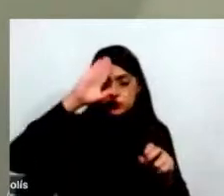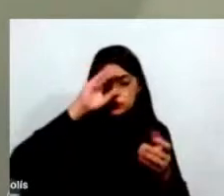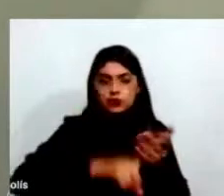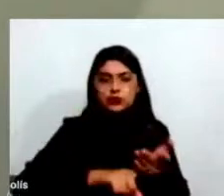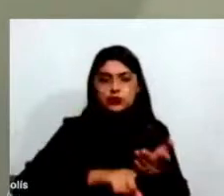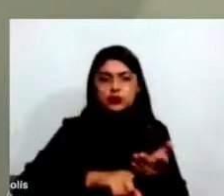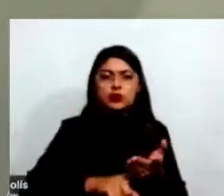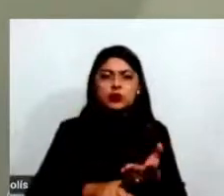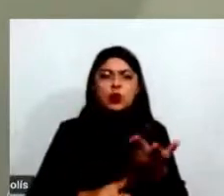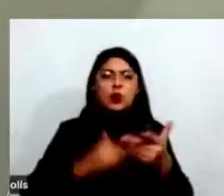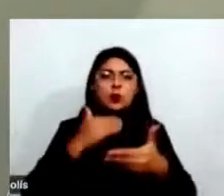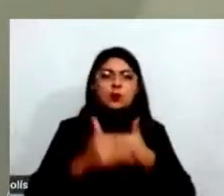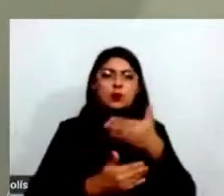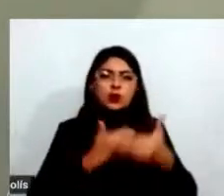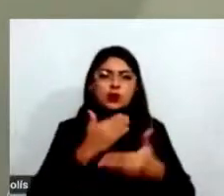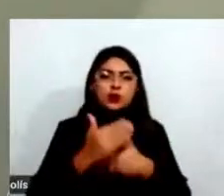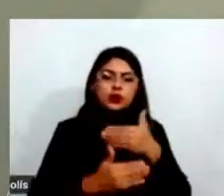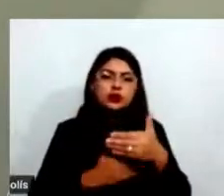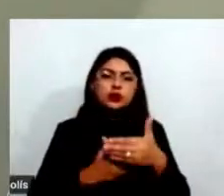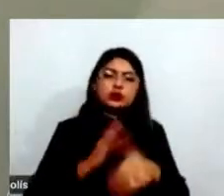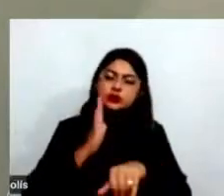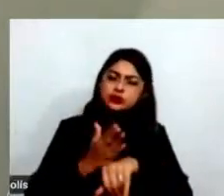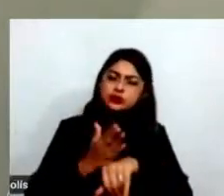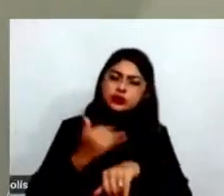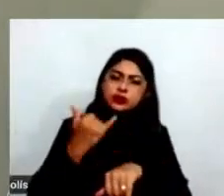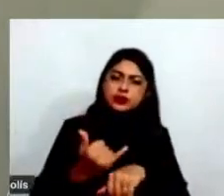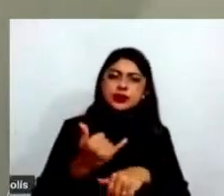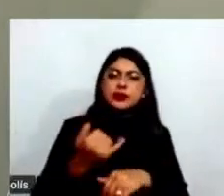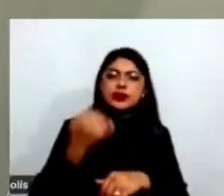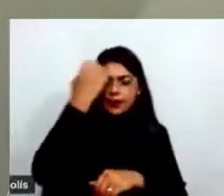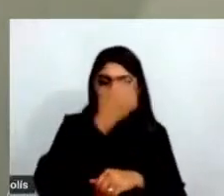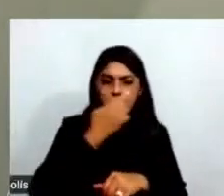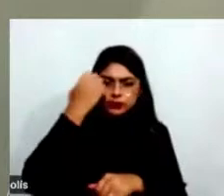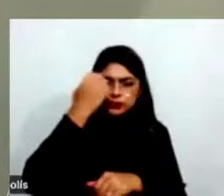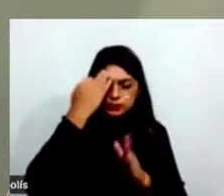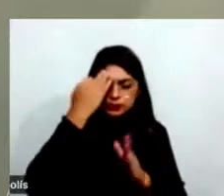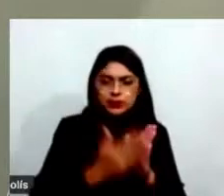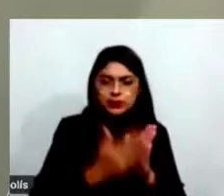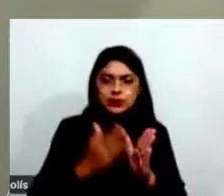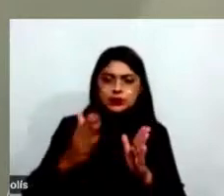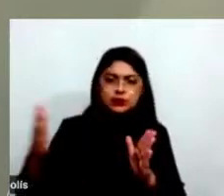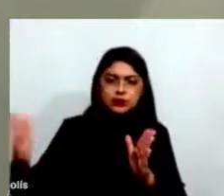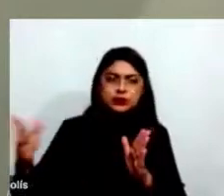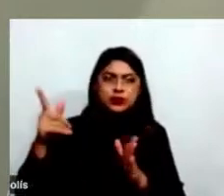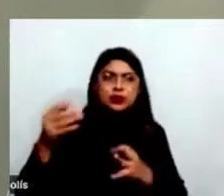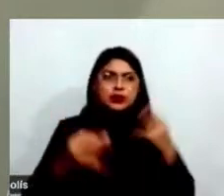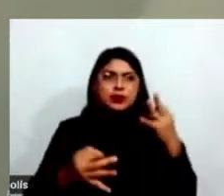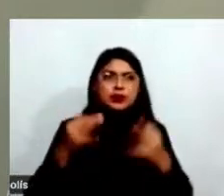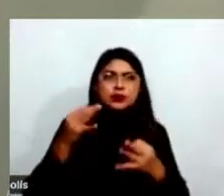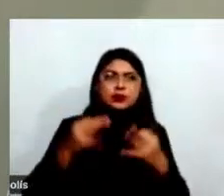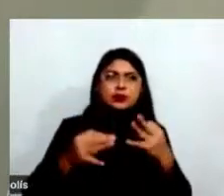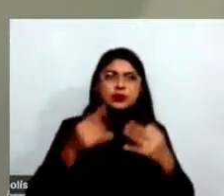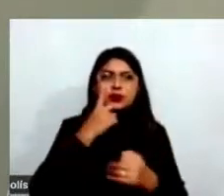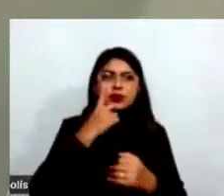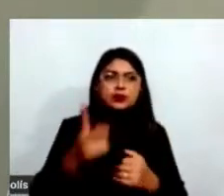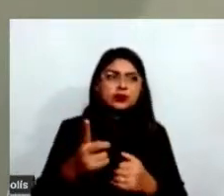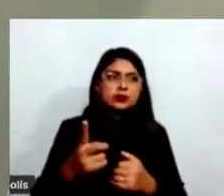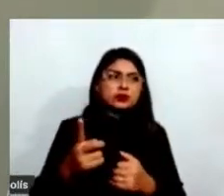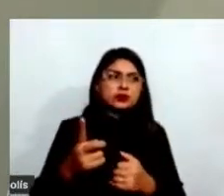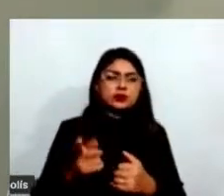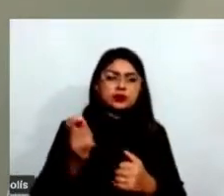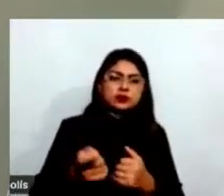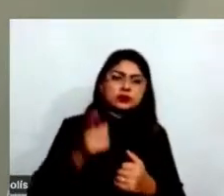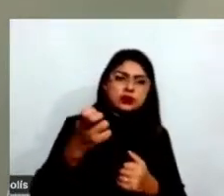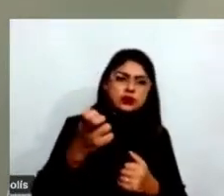de ratificación y de evaluación periódicos, que la Corte ha asimilado este tipo de procesos disciplinarios, las garantías del 8.2H resultan